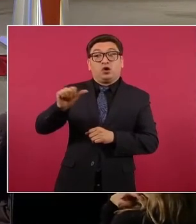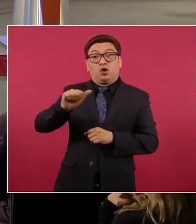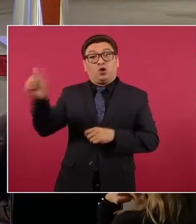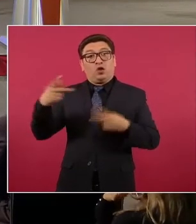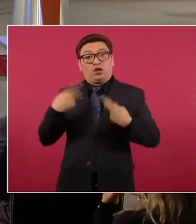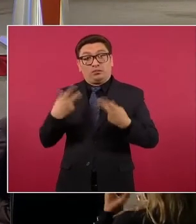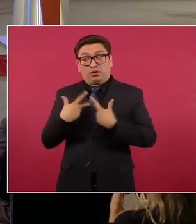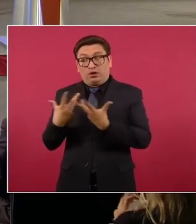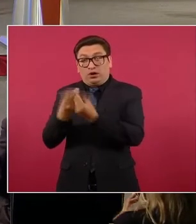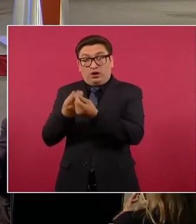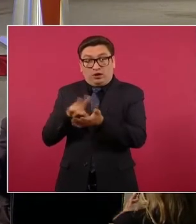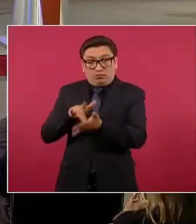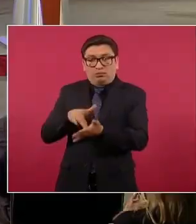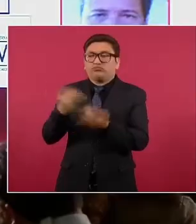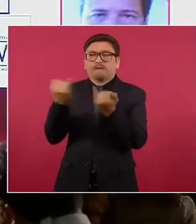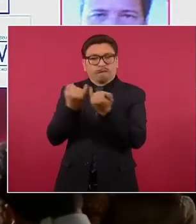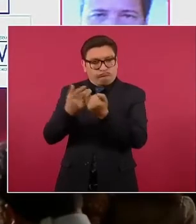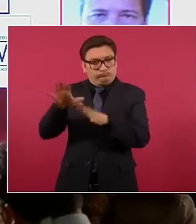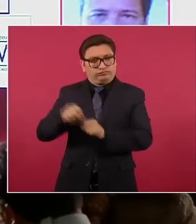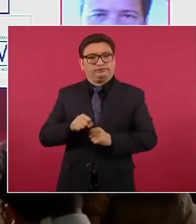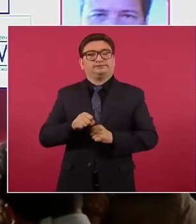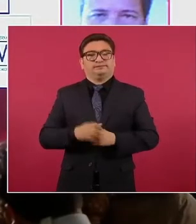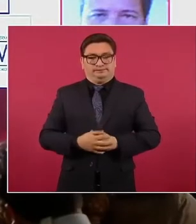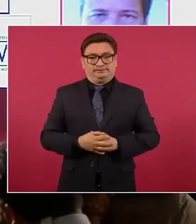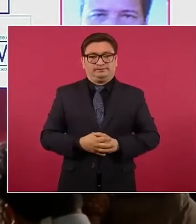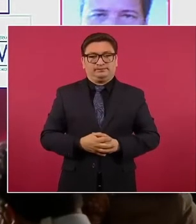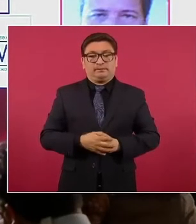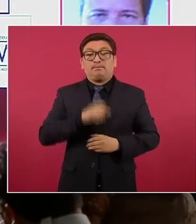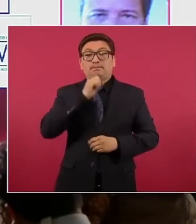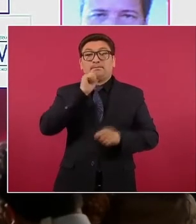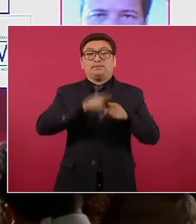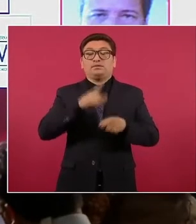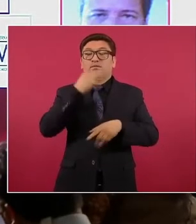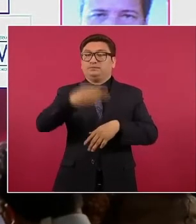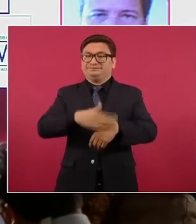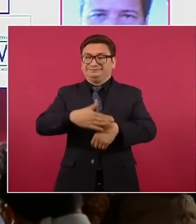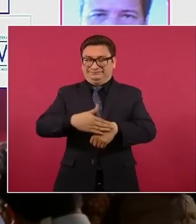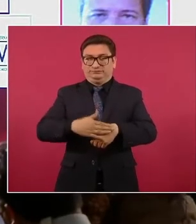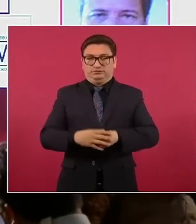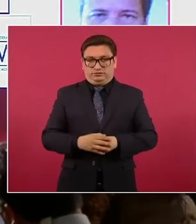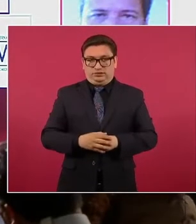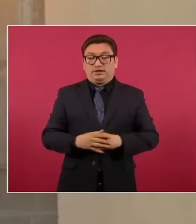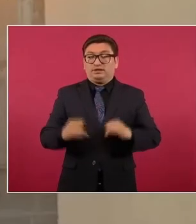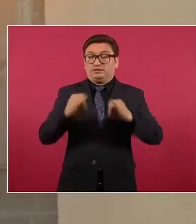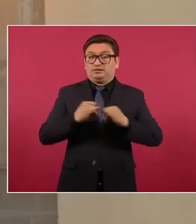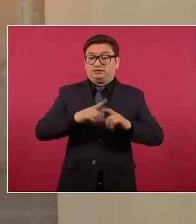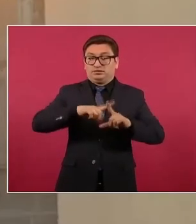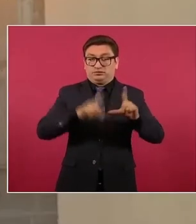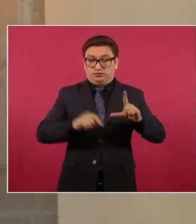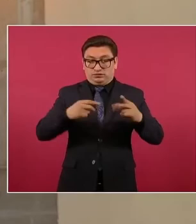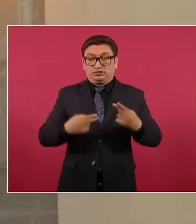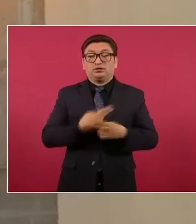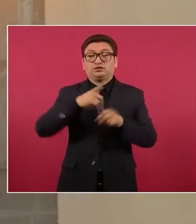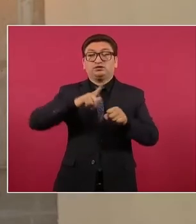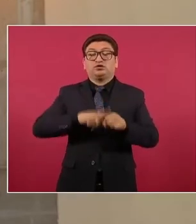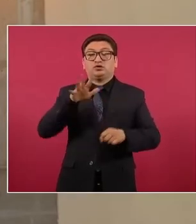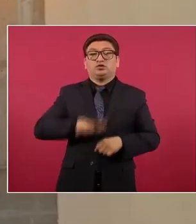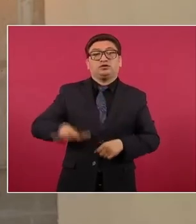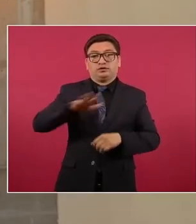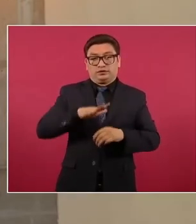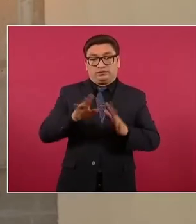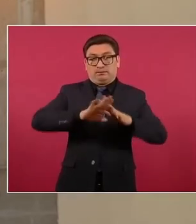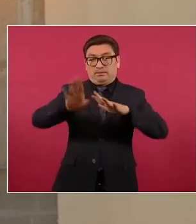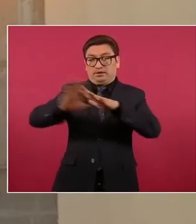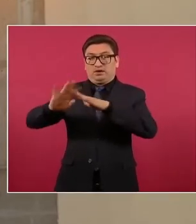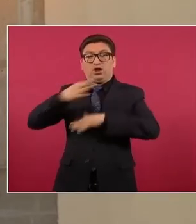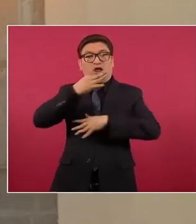en estos hechos delictivos. También informamos que el Instituto Nacional de Migración emitió una